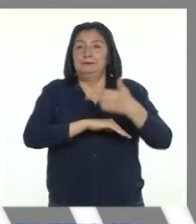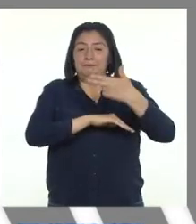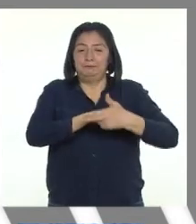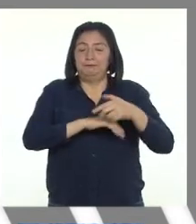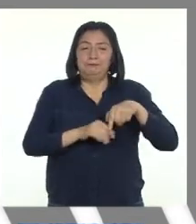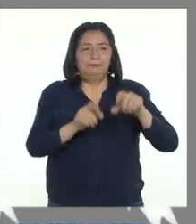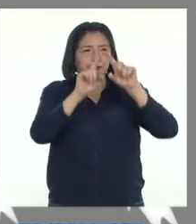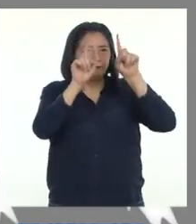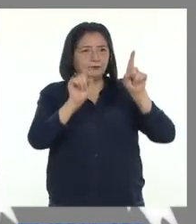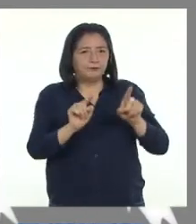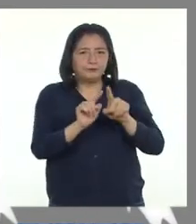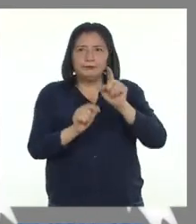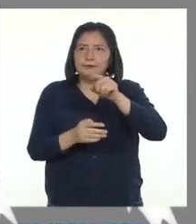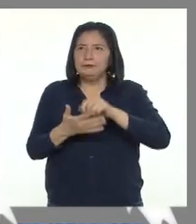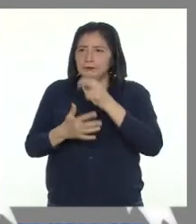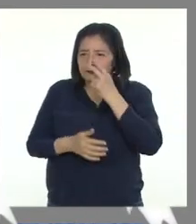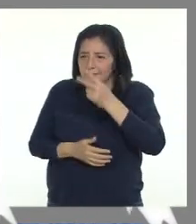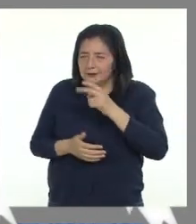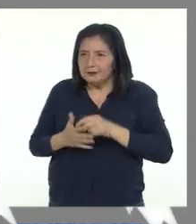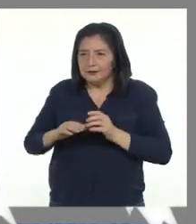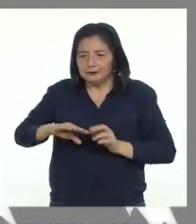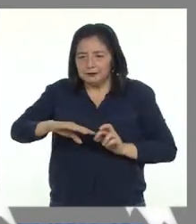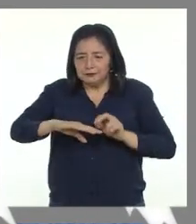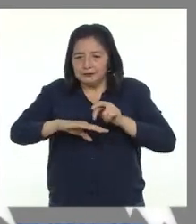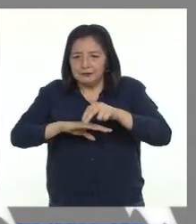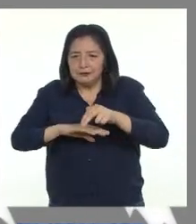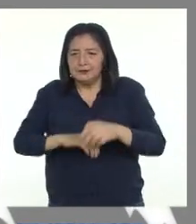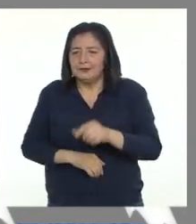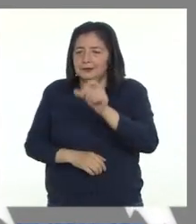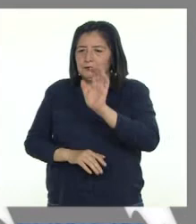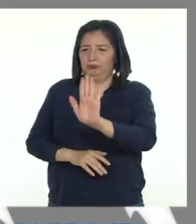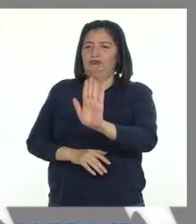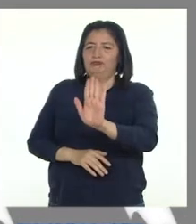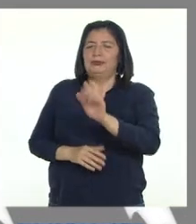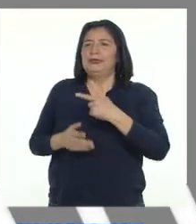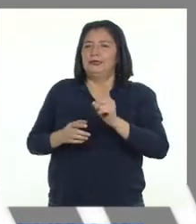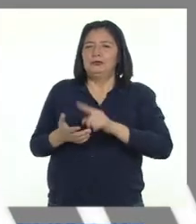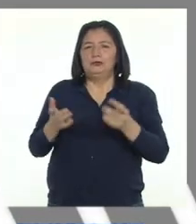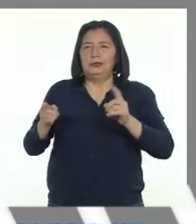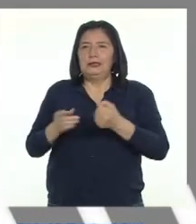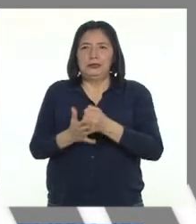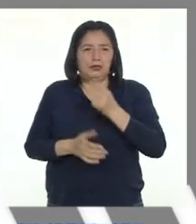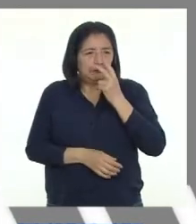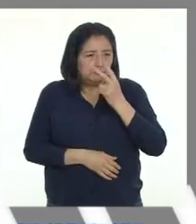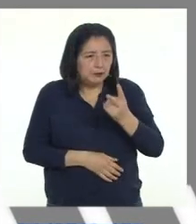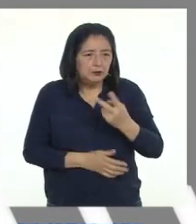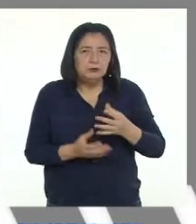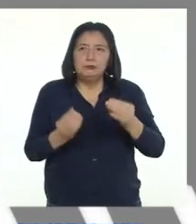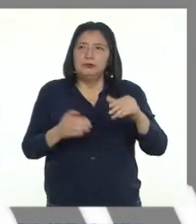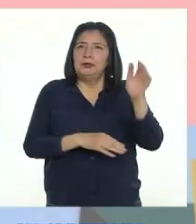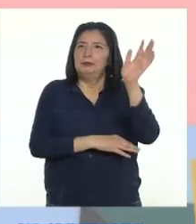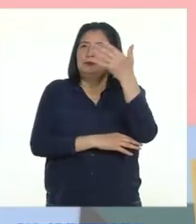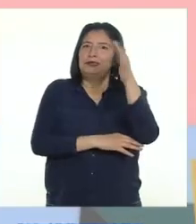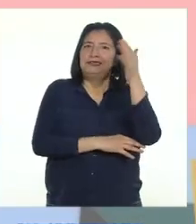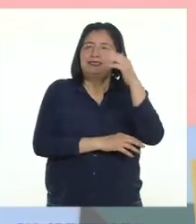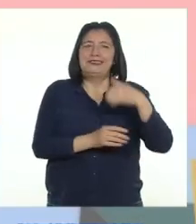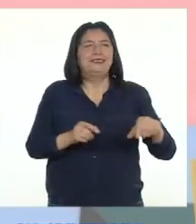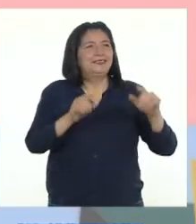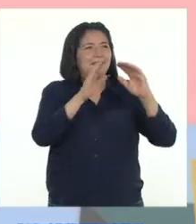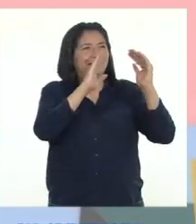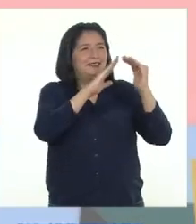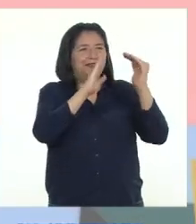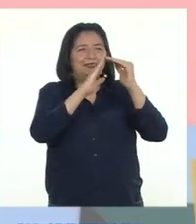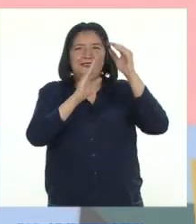correspondiente. También un paso de cebra y un pare para evitar accidentes. Veo que has puesto muchas banderas en techos y